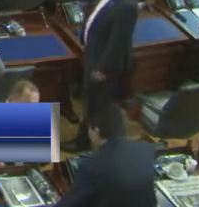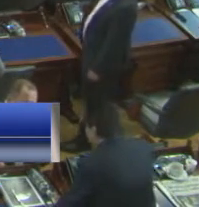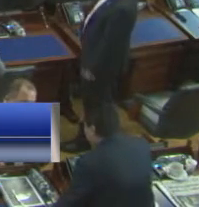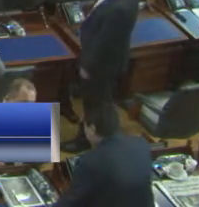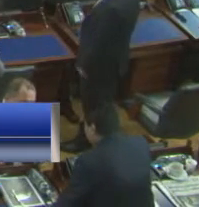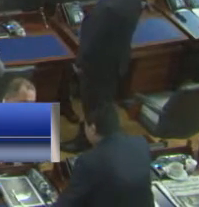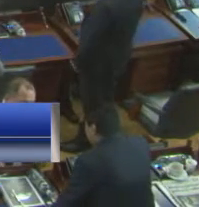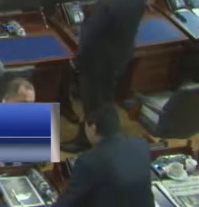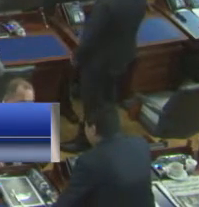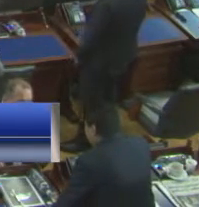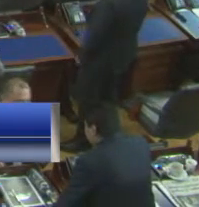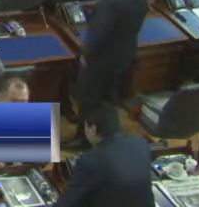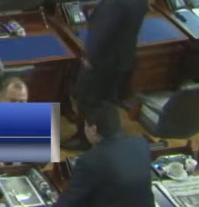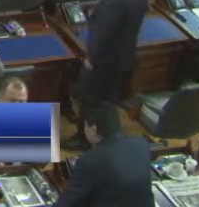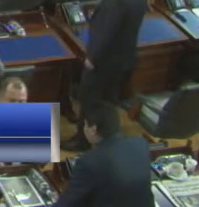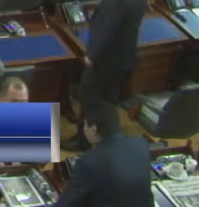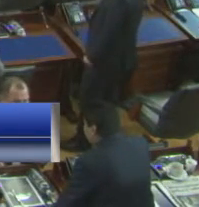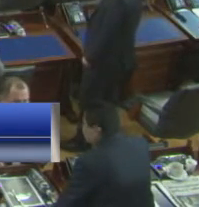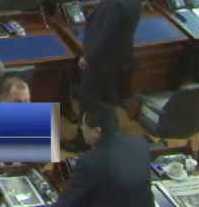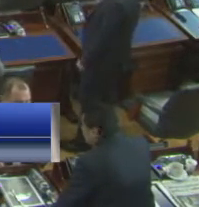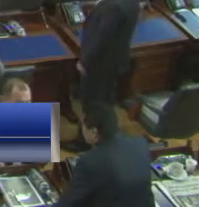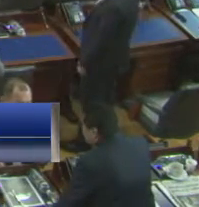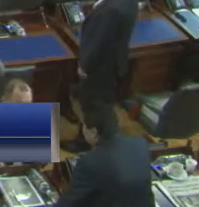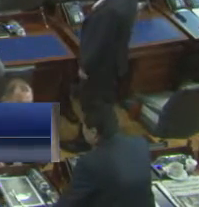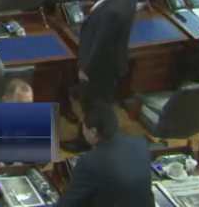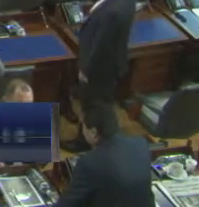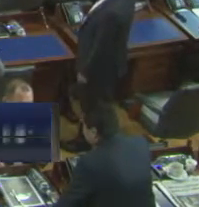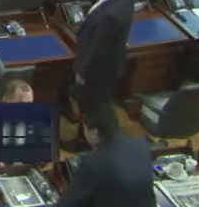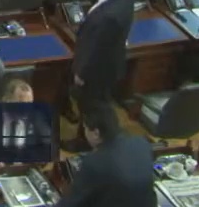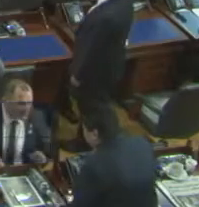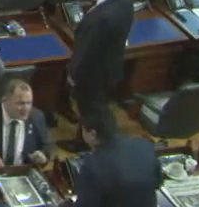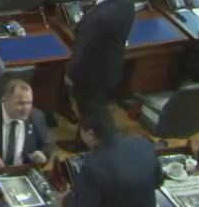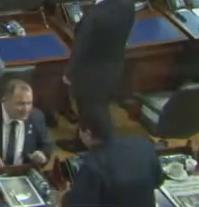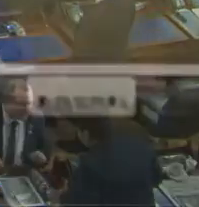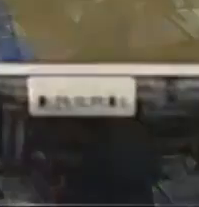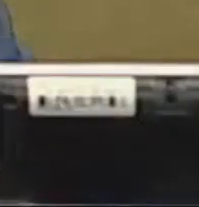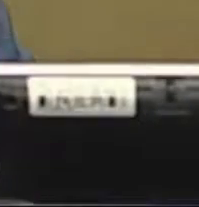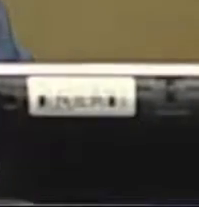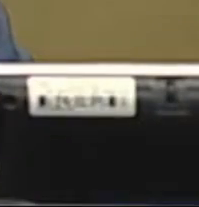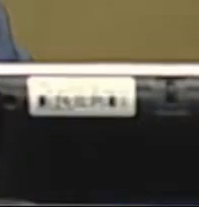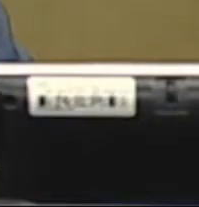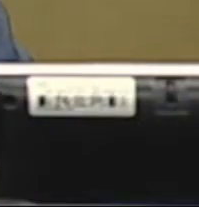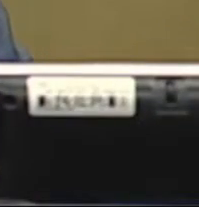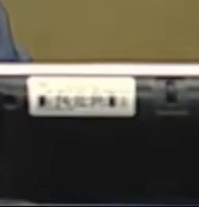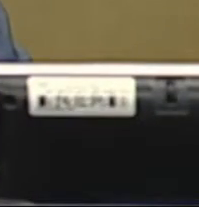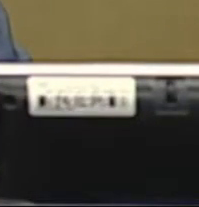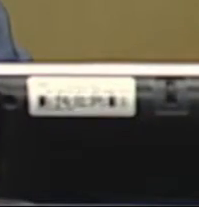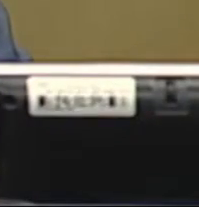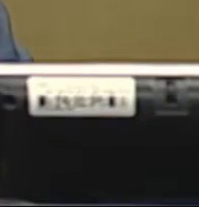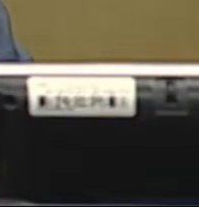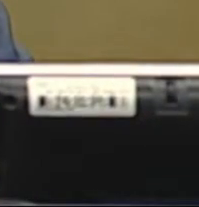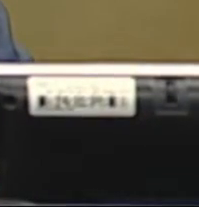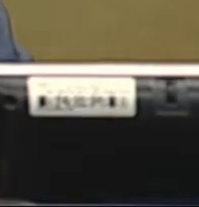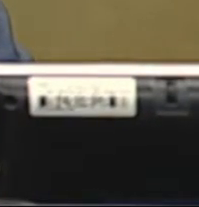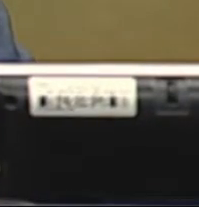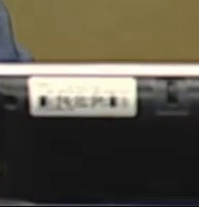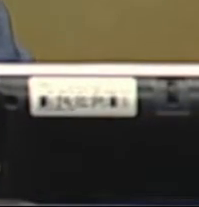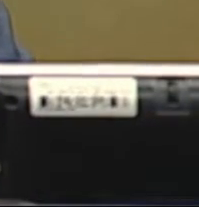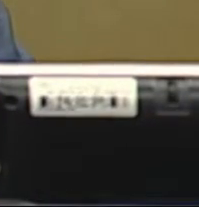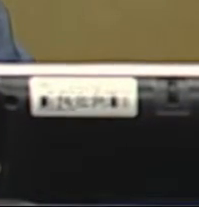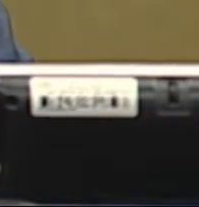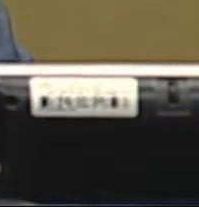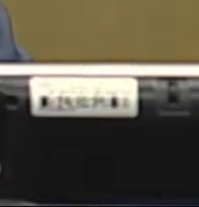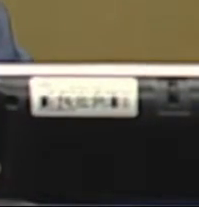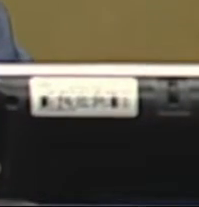Señores secretarios de la Asamblea Legislativa presente, dictamen número 31, favorable. La Comisión de Obras Públicas, Transporte y